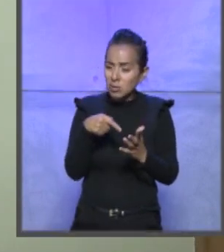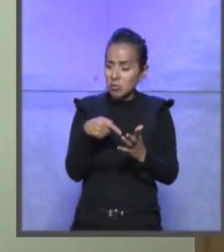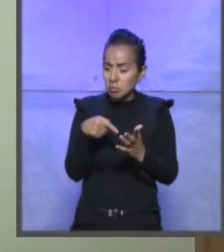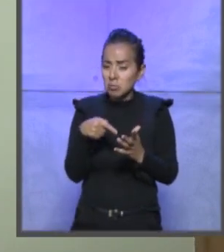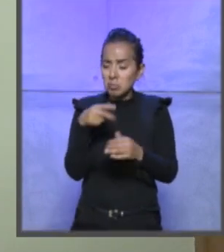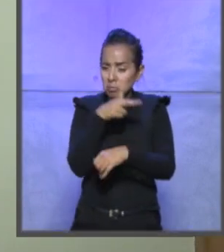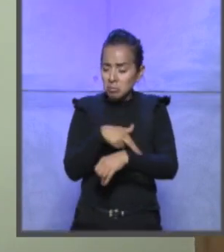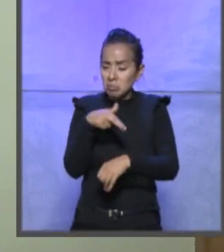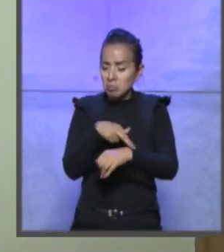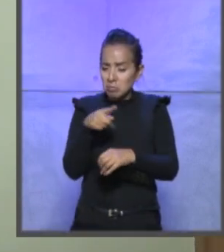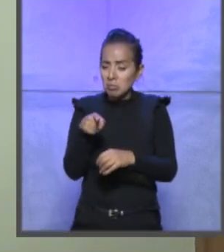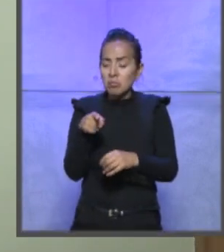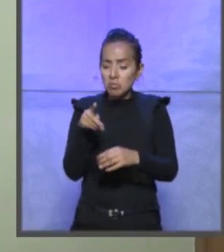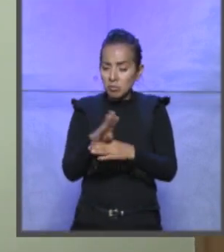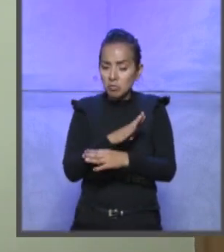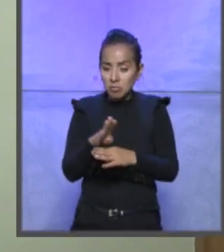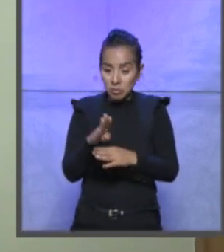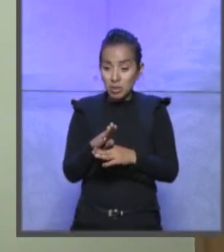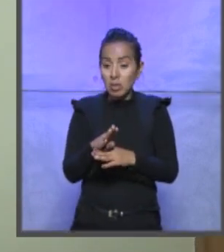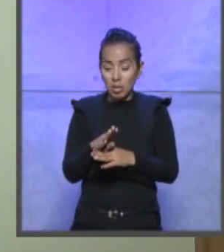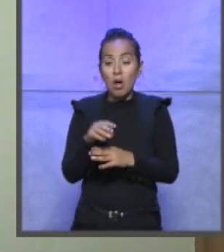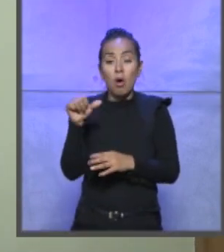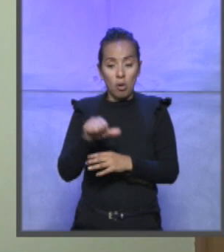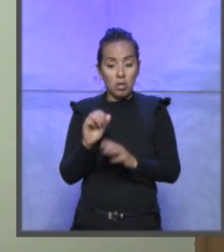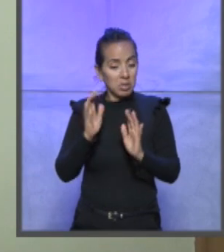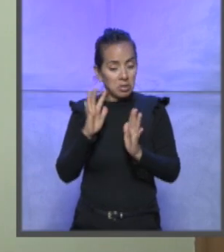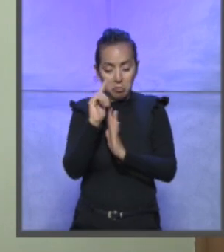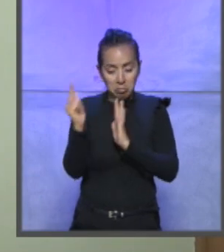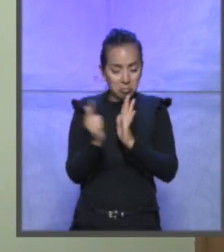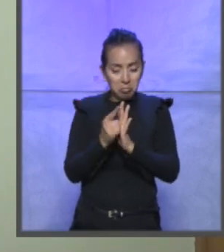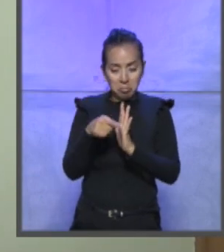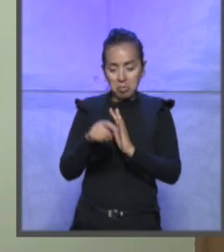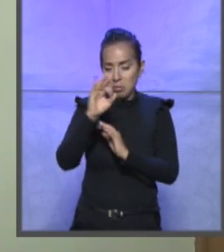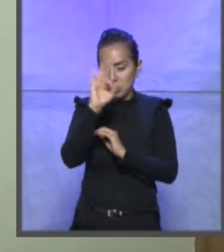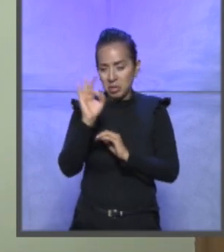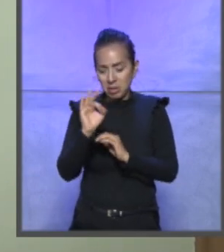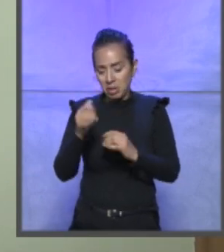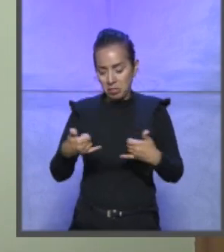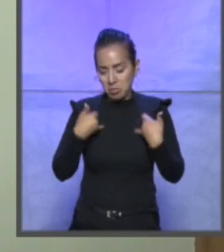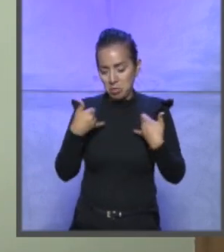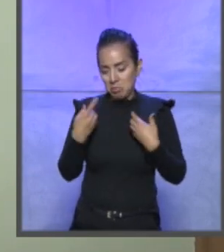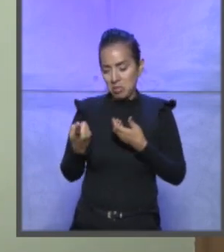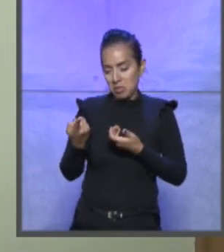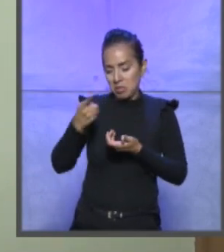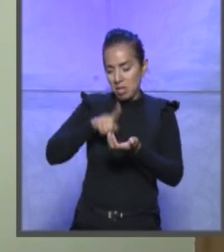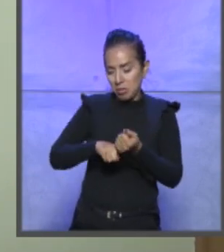pie que hoy estén las cuotas jóvenes. Y déjeme decirle